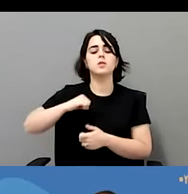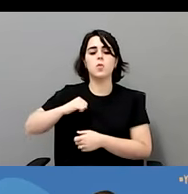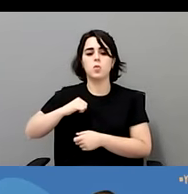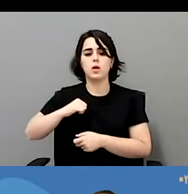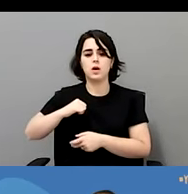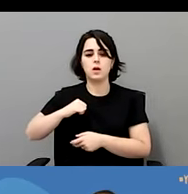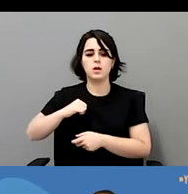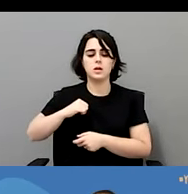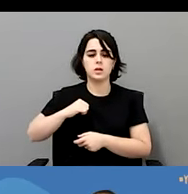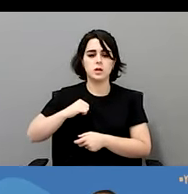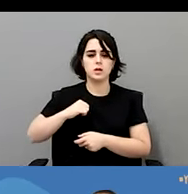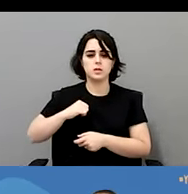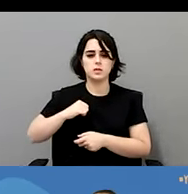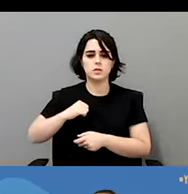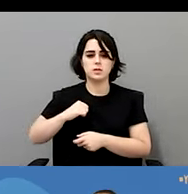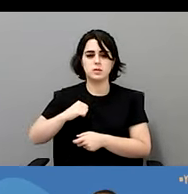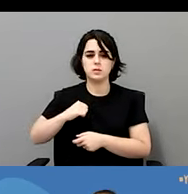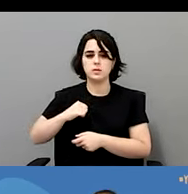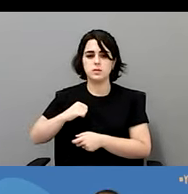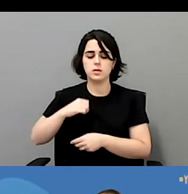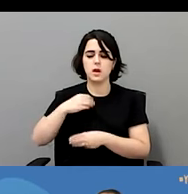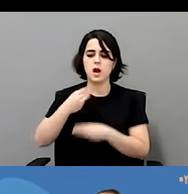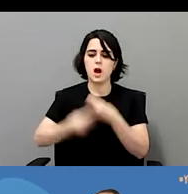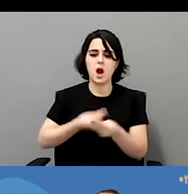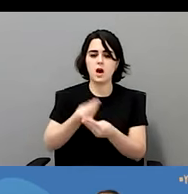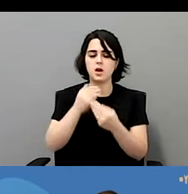mediante un servicio público.